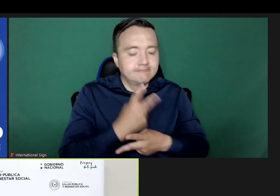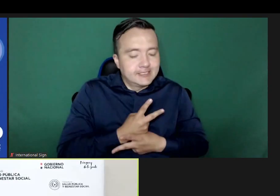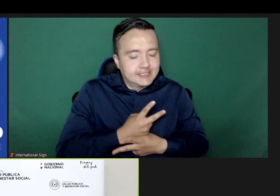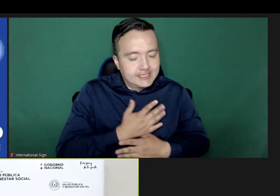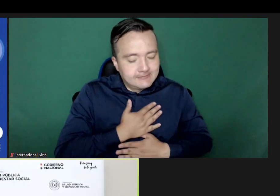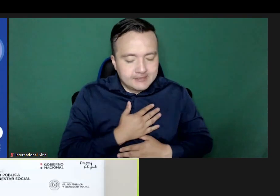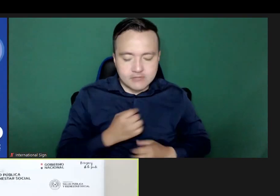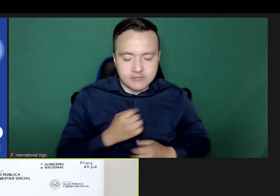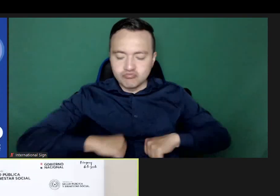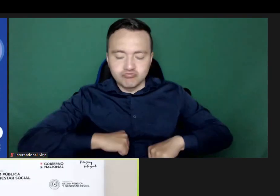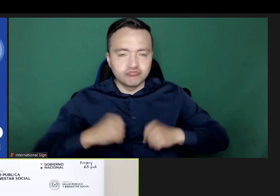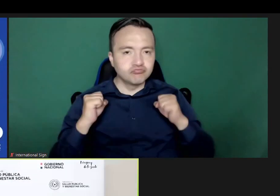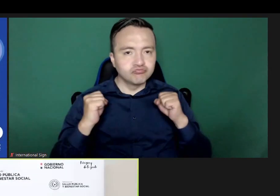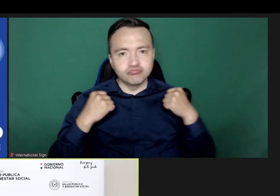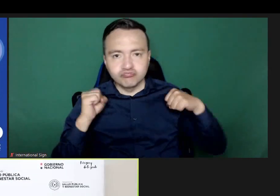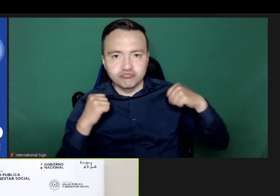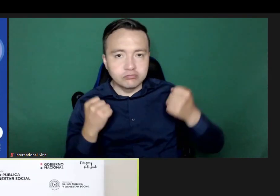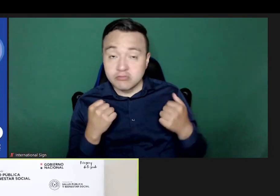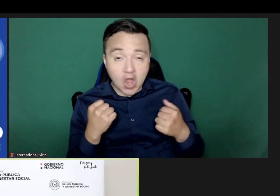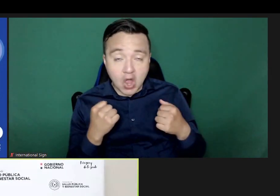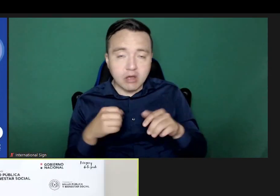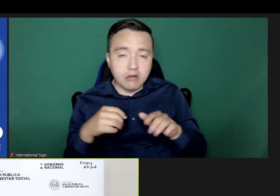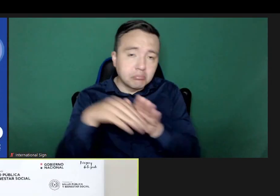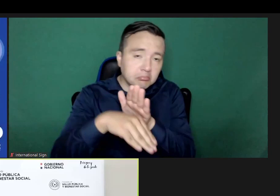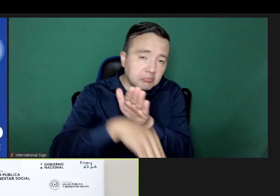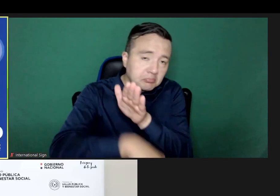bueno, veremos cómo va avanzando eso en los próximos meses.